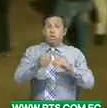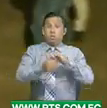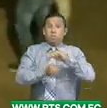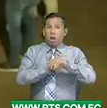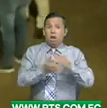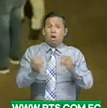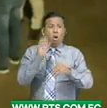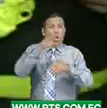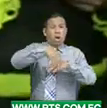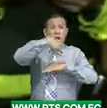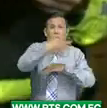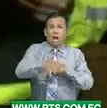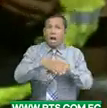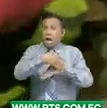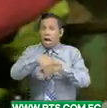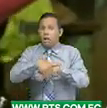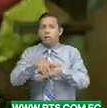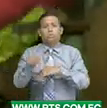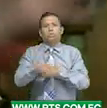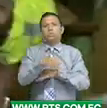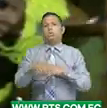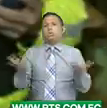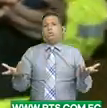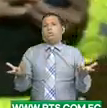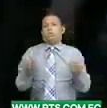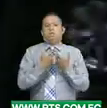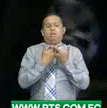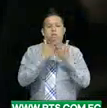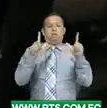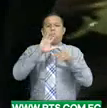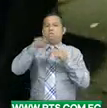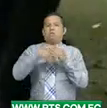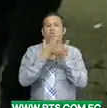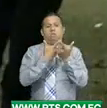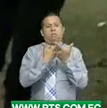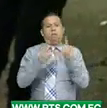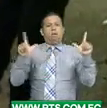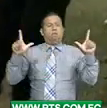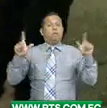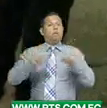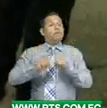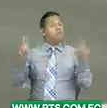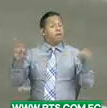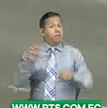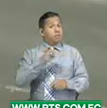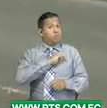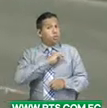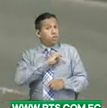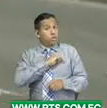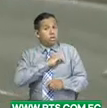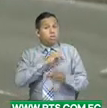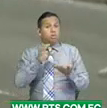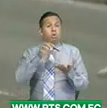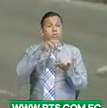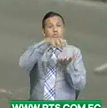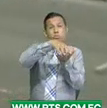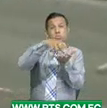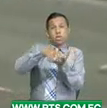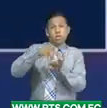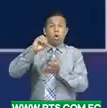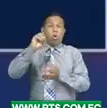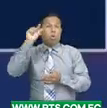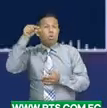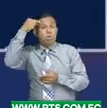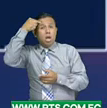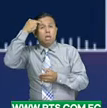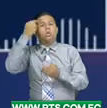reunión. Sin embargo, los controles seguirán a partir de políticas dictadas por municipios, provincias e incluso el gobierno nacional.